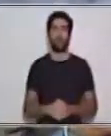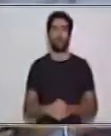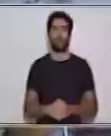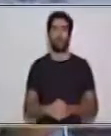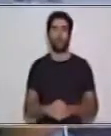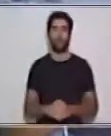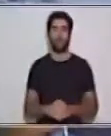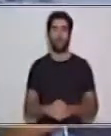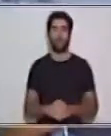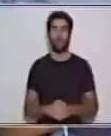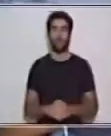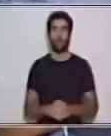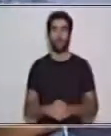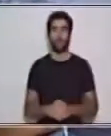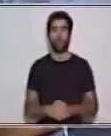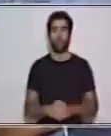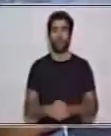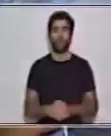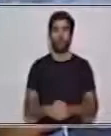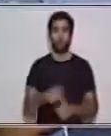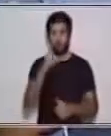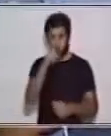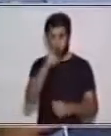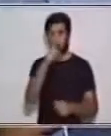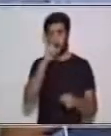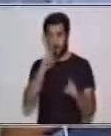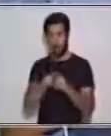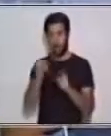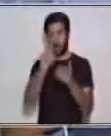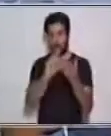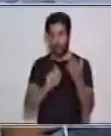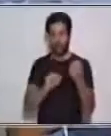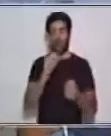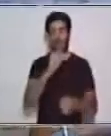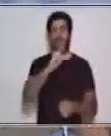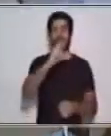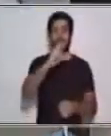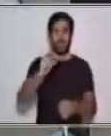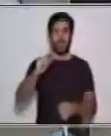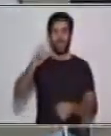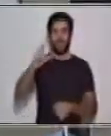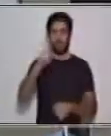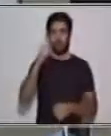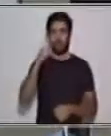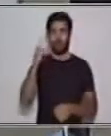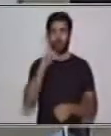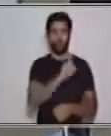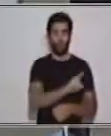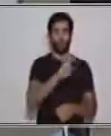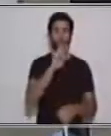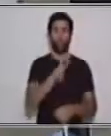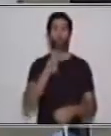Tú lo escribes en tu cuaderno grande. 2, 3, 4 hermanos.